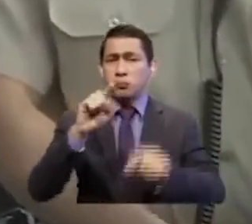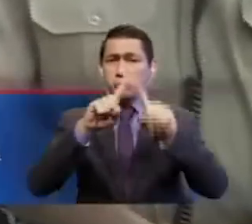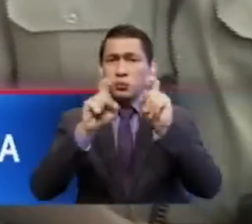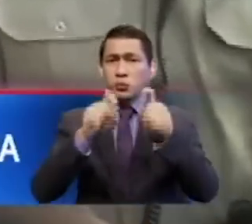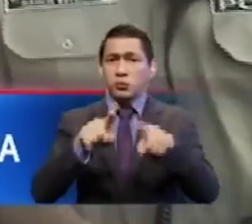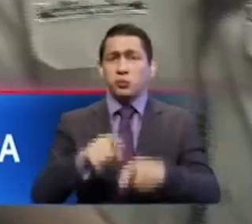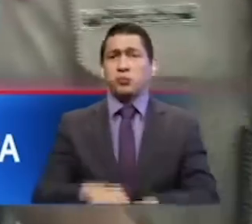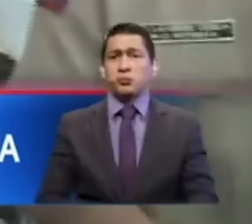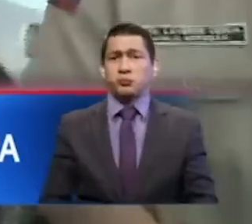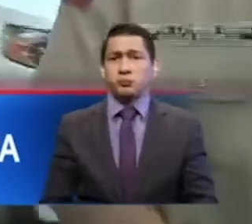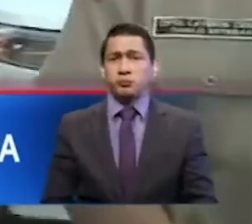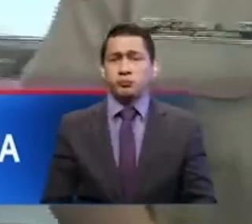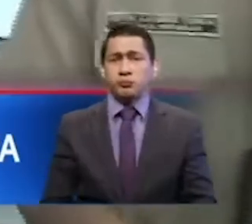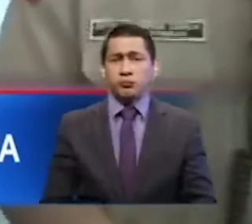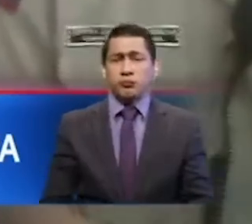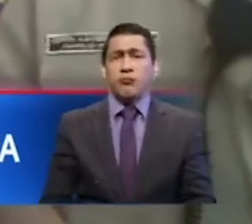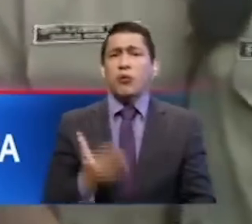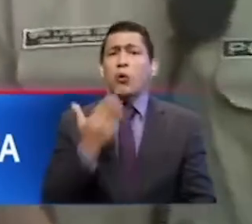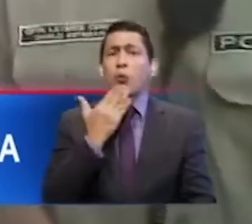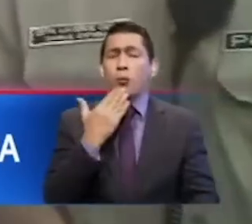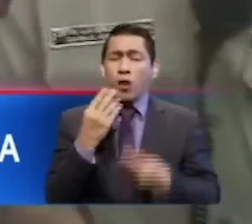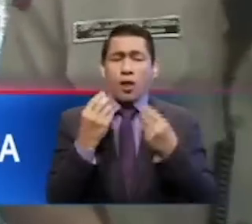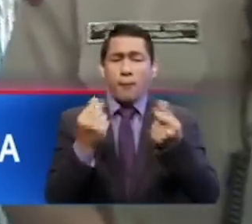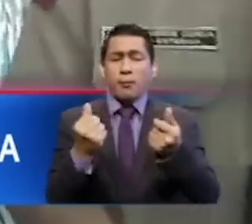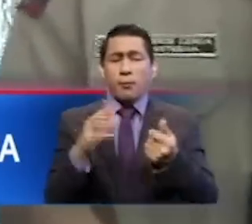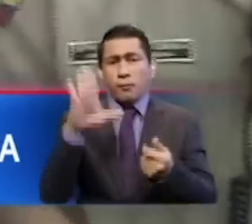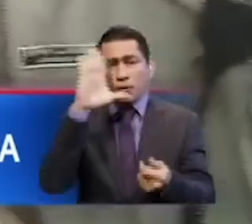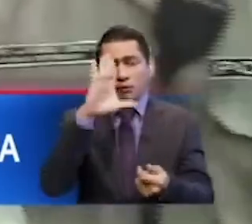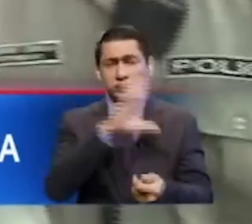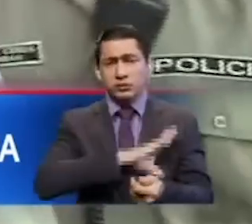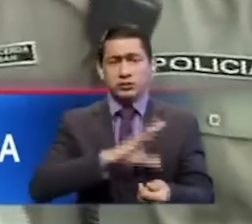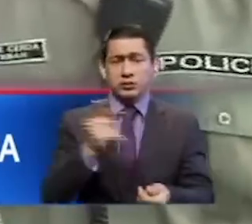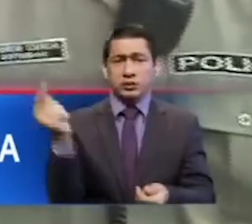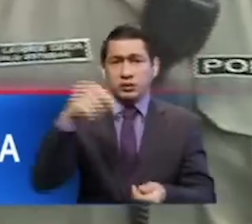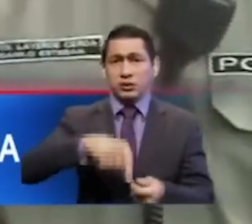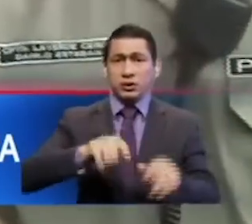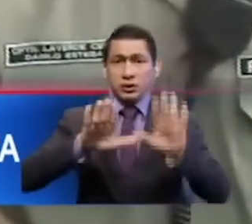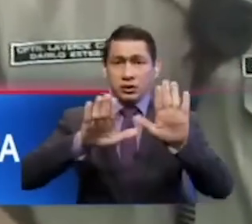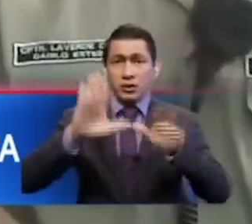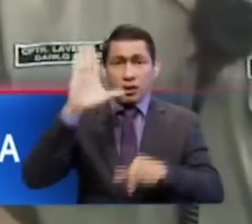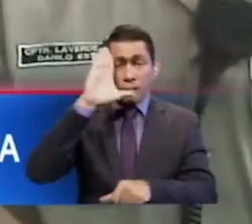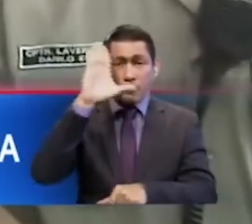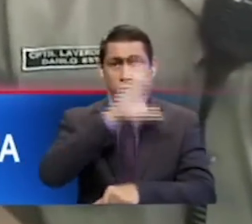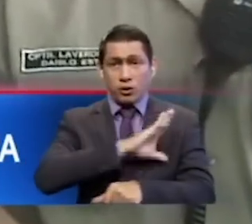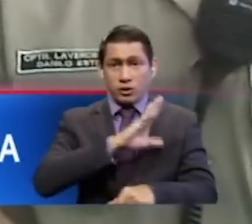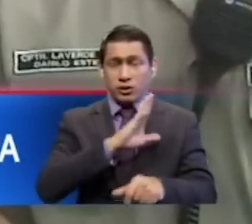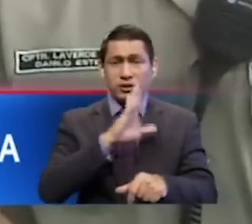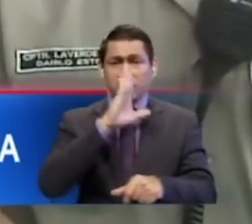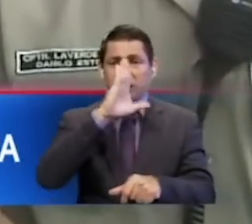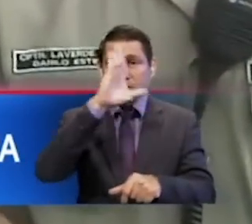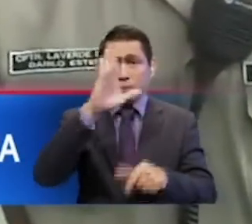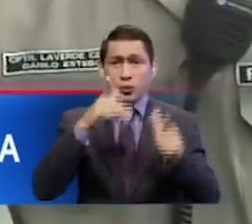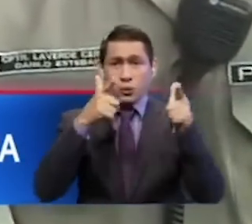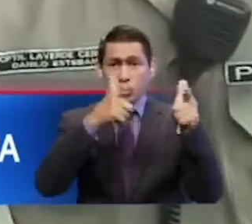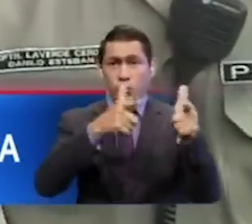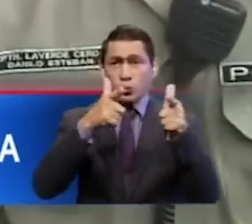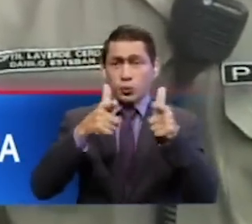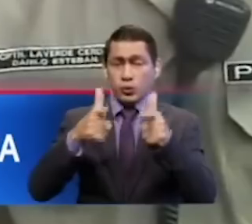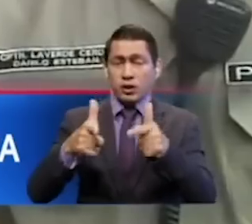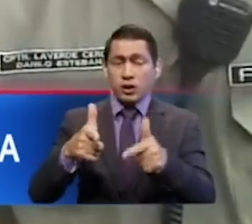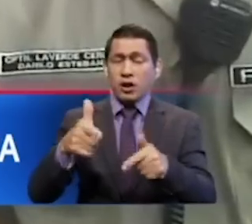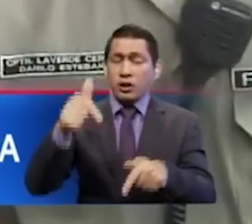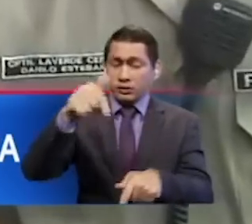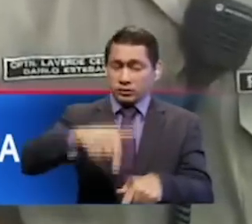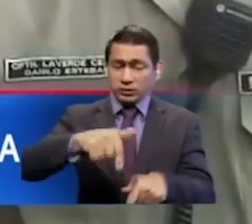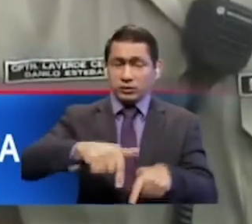¿Cómo llegaron tan rápido con la Policía Nacional para repeler esta... A ver, la policía patrulla las 24 horas. El momento que el personal del móvil Bosque